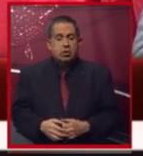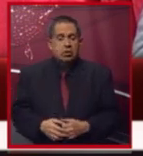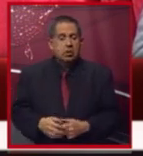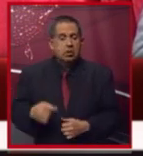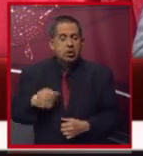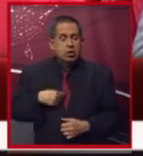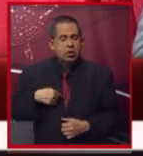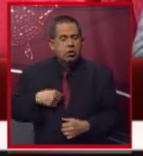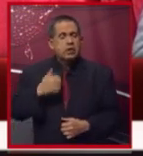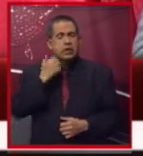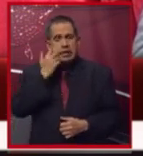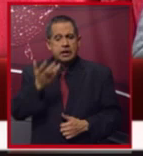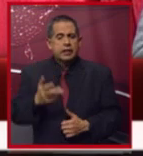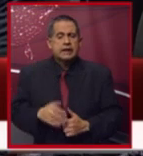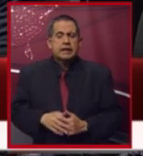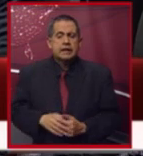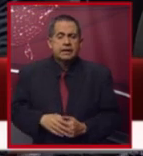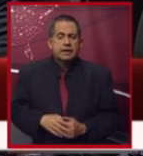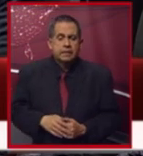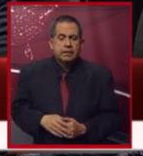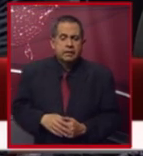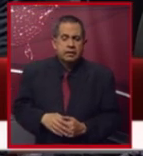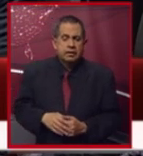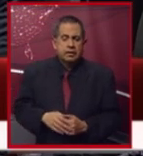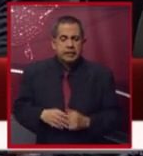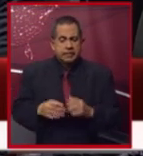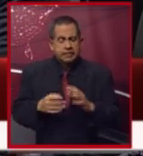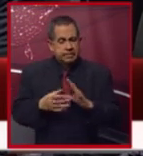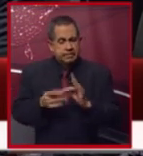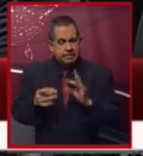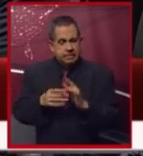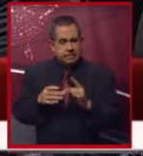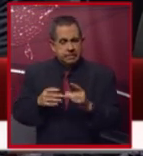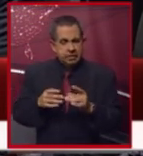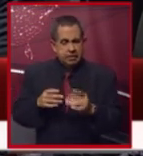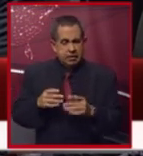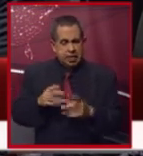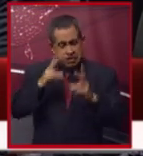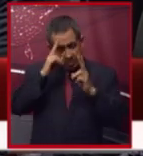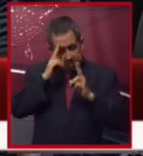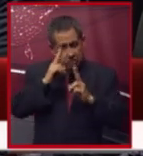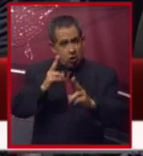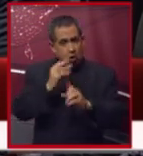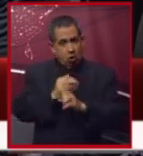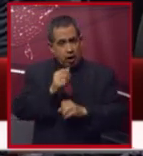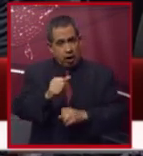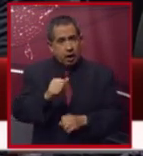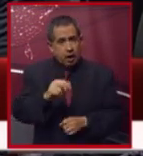Yo quisiera que al rendir este homenaje